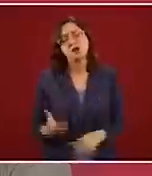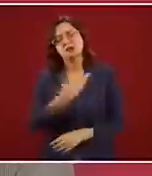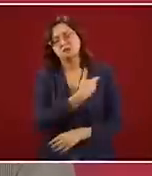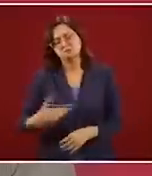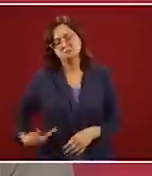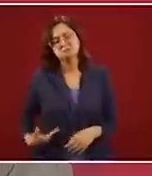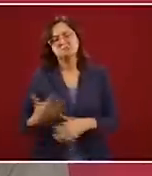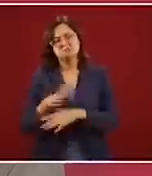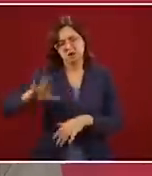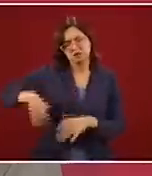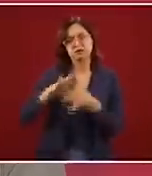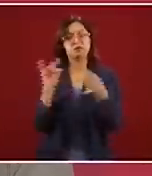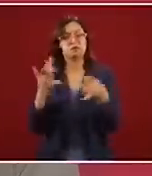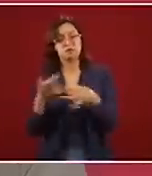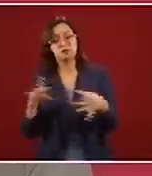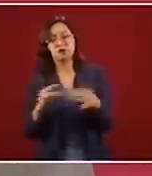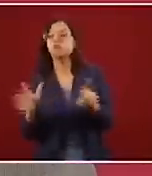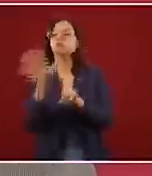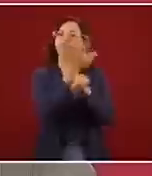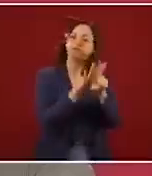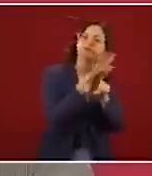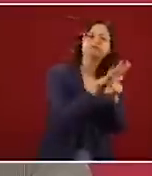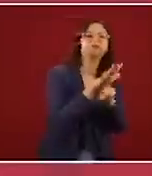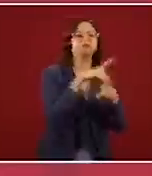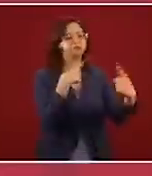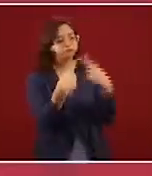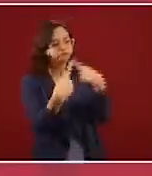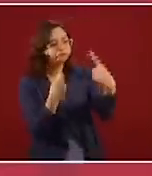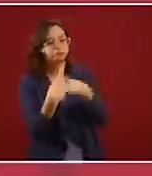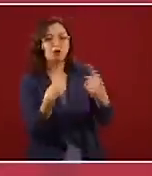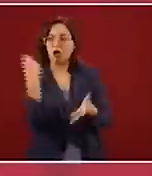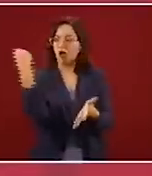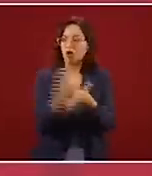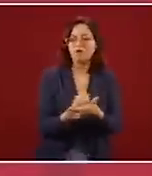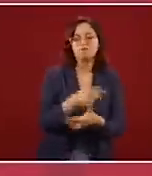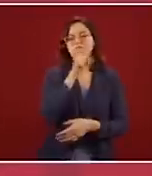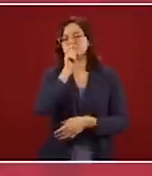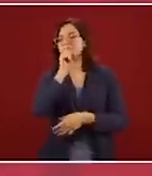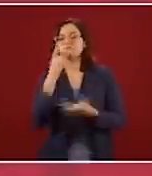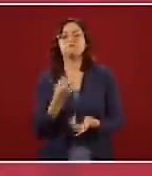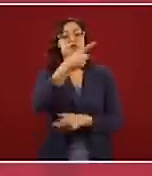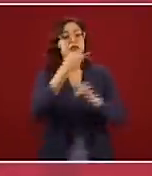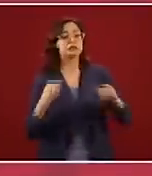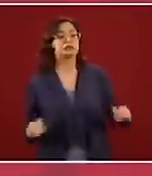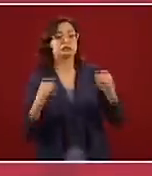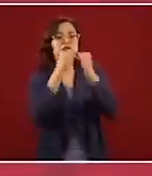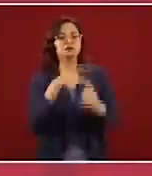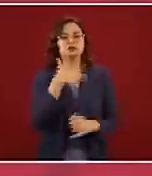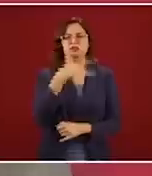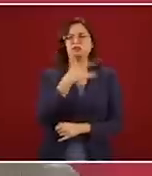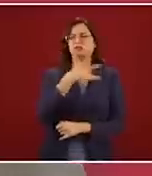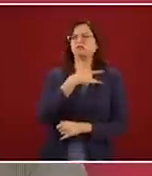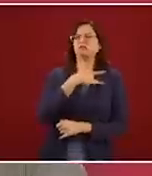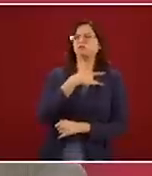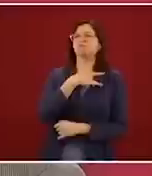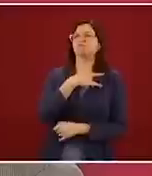entre con el convencimiento de que estamos haciendo un bien para la población. Si un instituto en particular no visualiza eso,